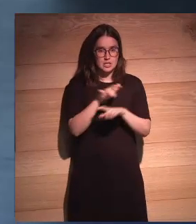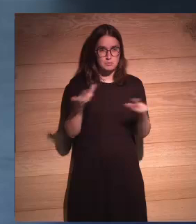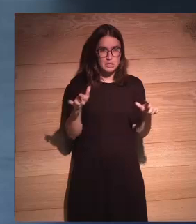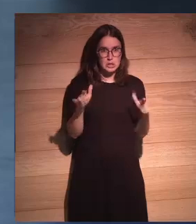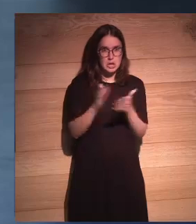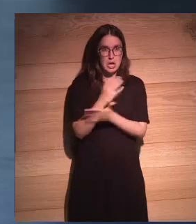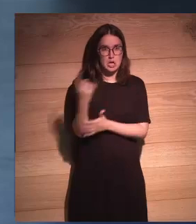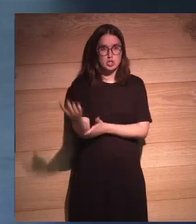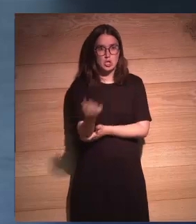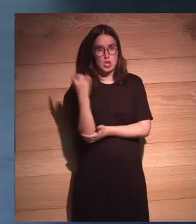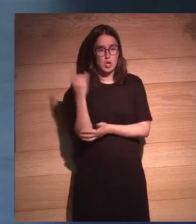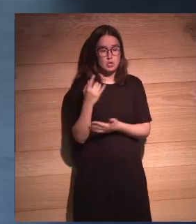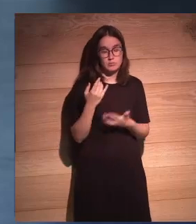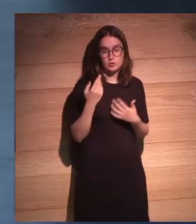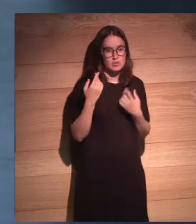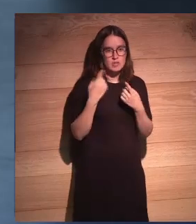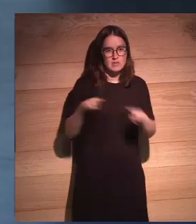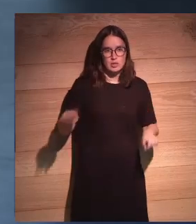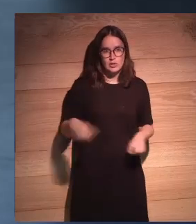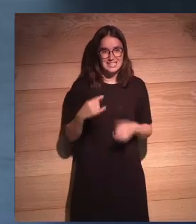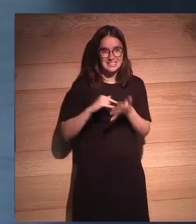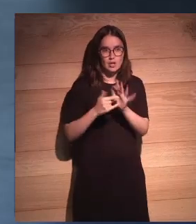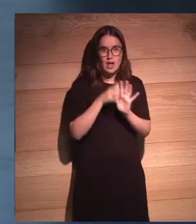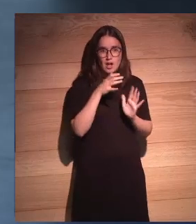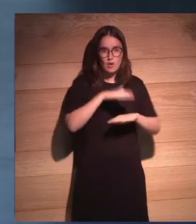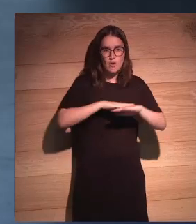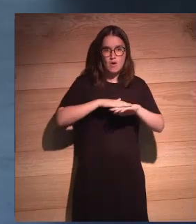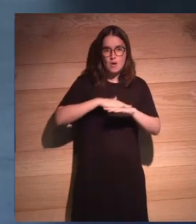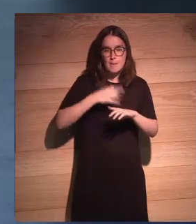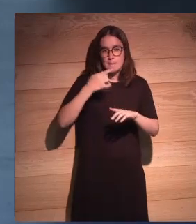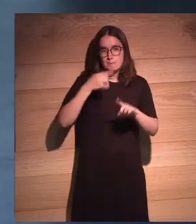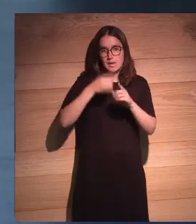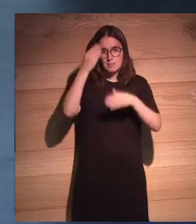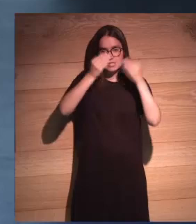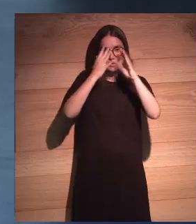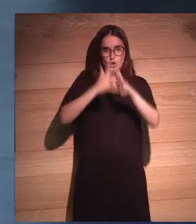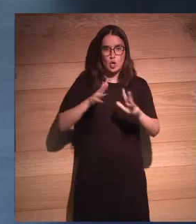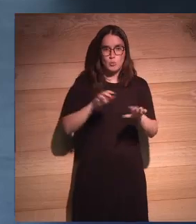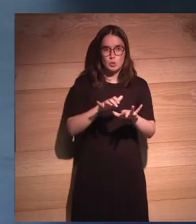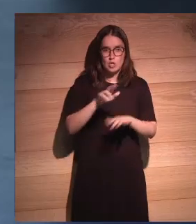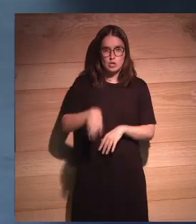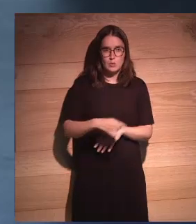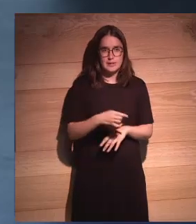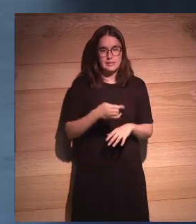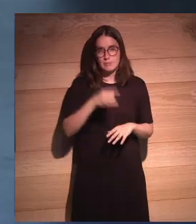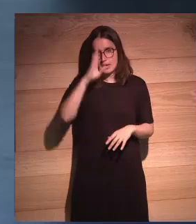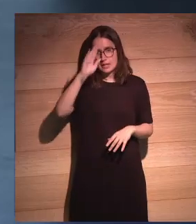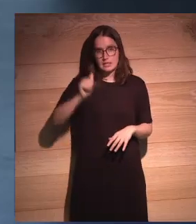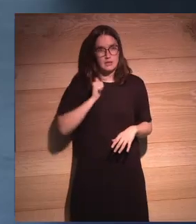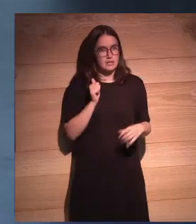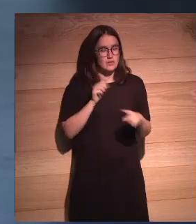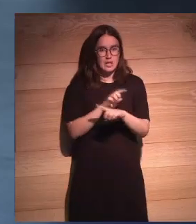sitios separados. La tecnología hoy día no es una cosa que sea fundamental para el pensamiento computacional, ni que sea fundamental para la